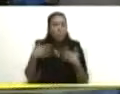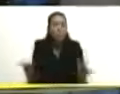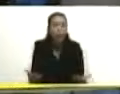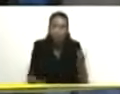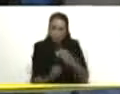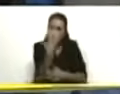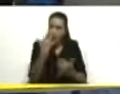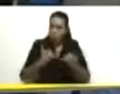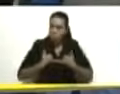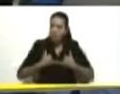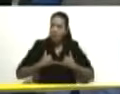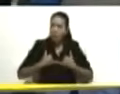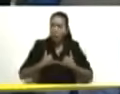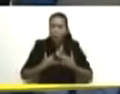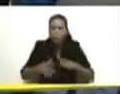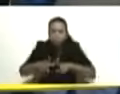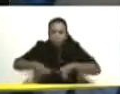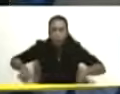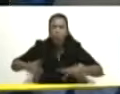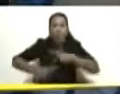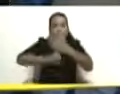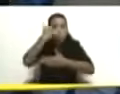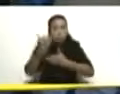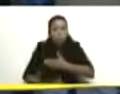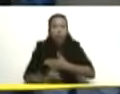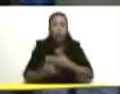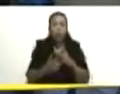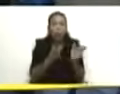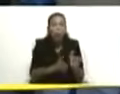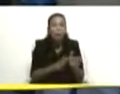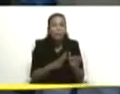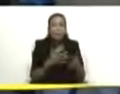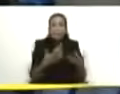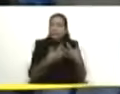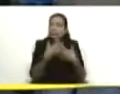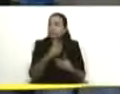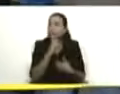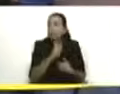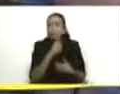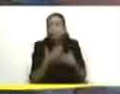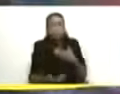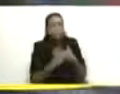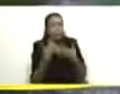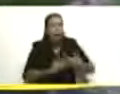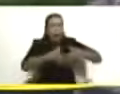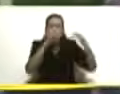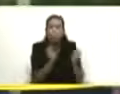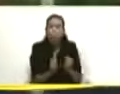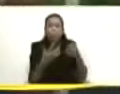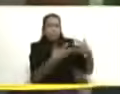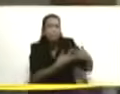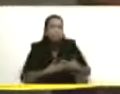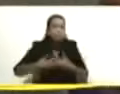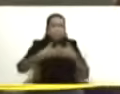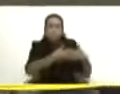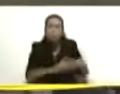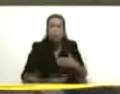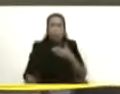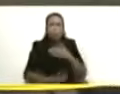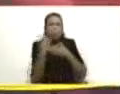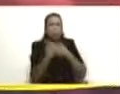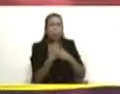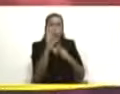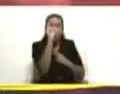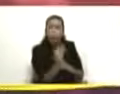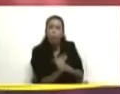fundó, echó las bases, pasamos la guerra más brutal que hayamos pasado, el imperialismo nos lanzó los misiles